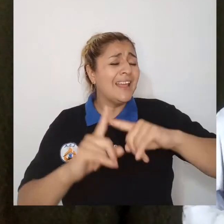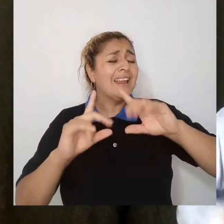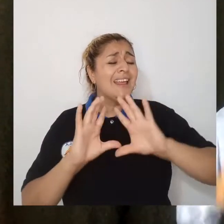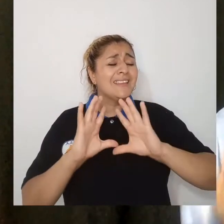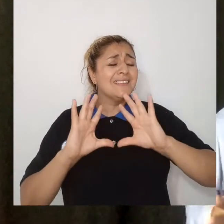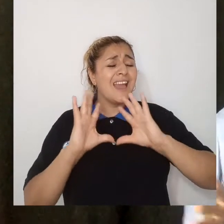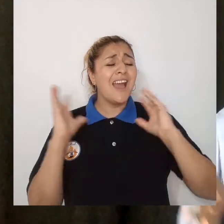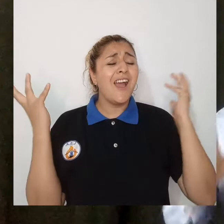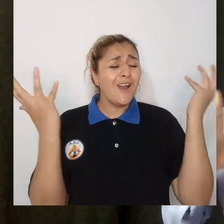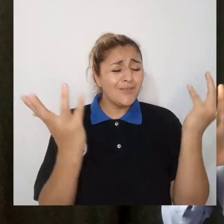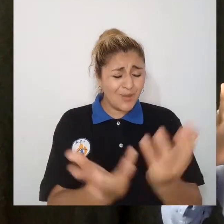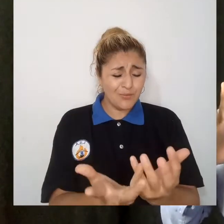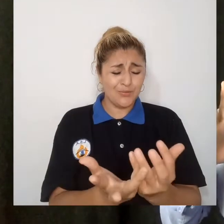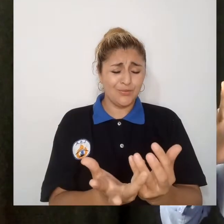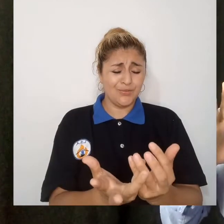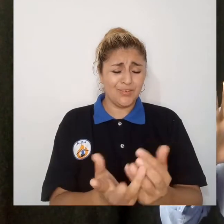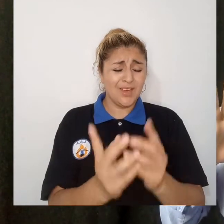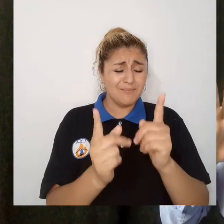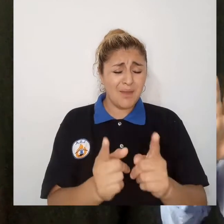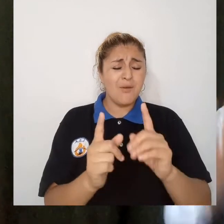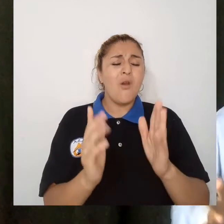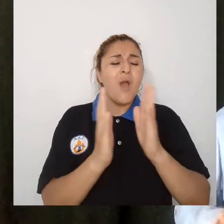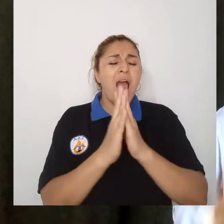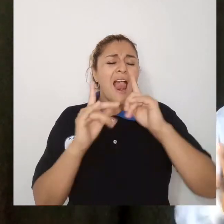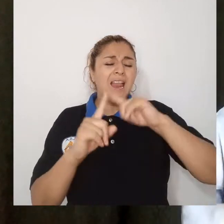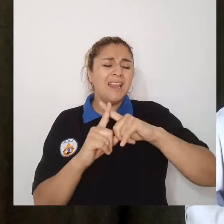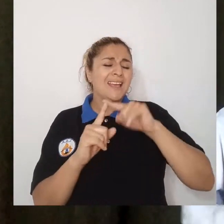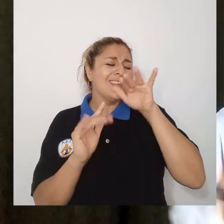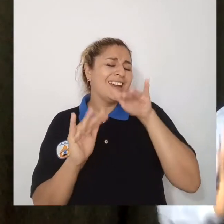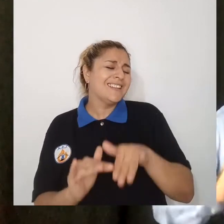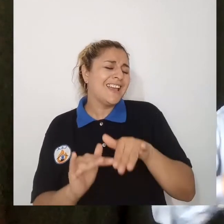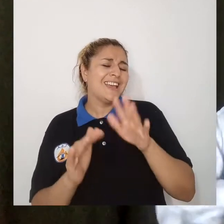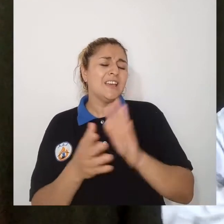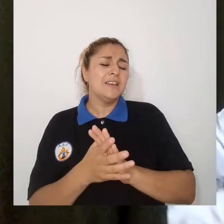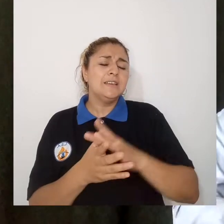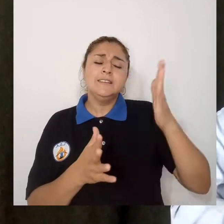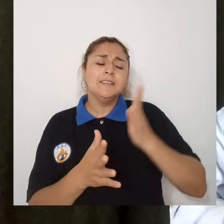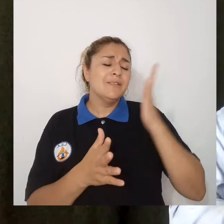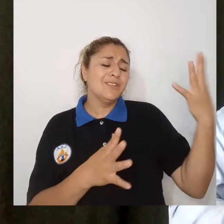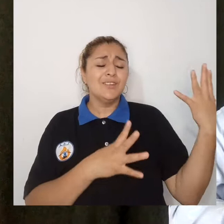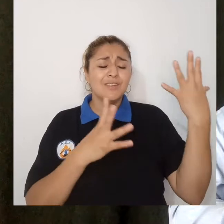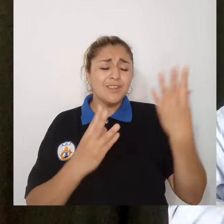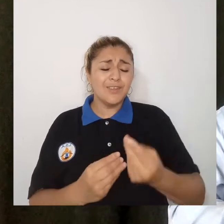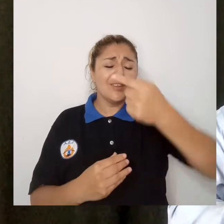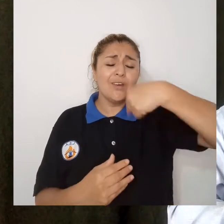y en todo lo que tú los presentes para este tiempo vivirlo a plenitud